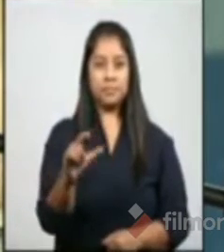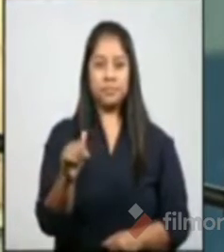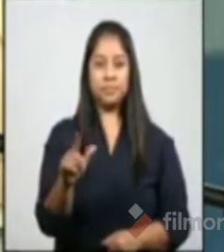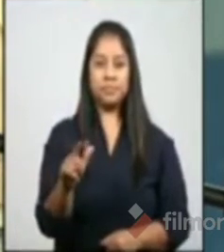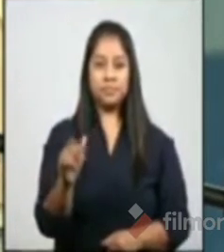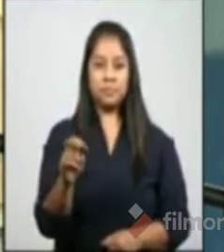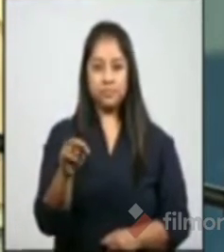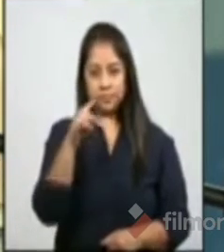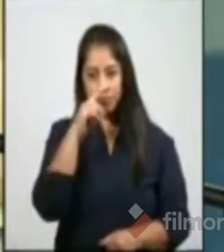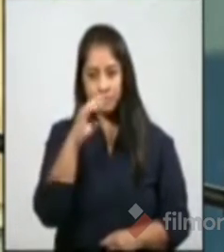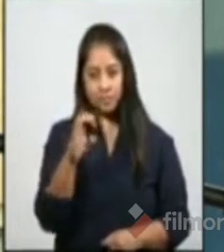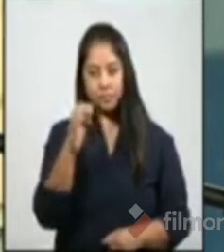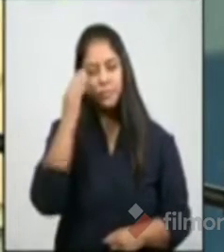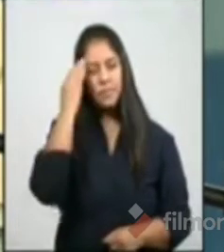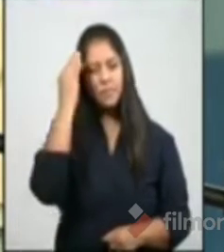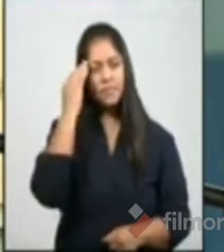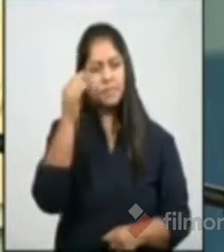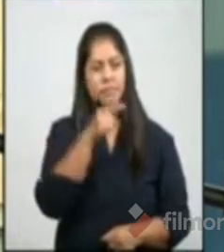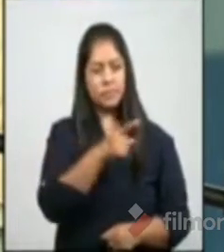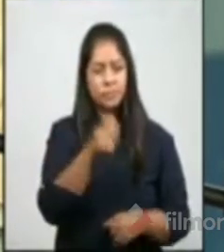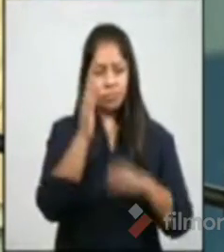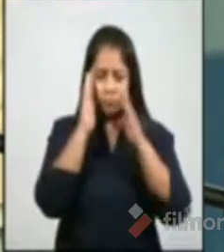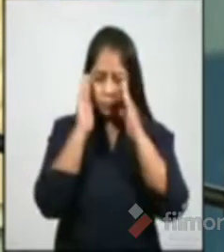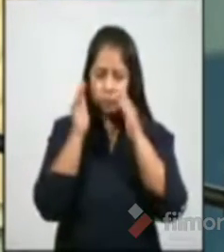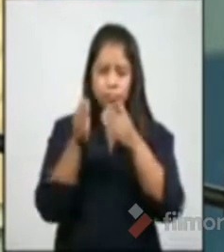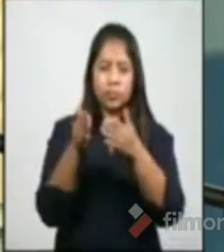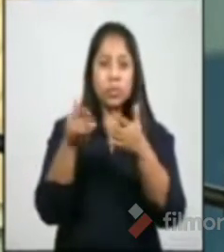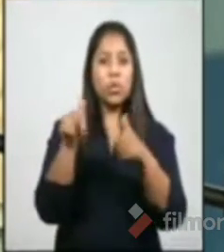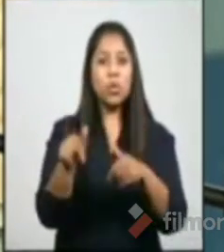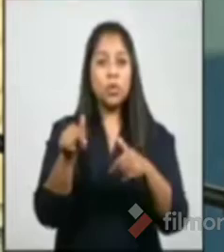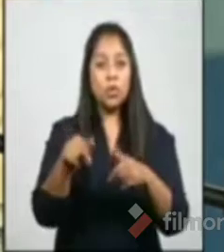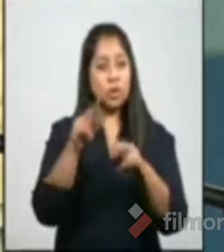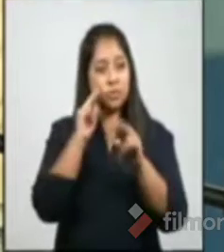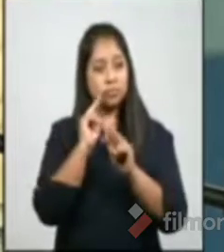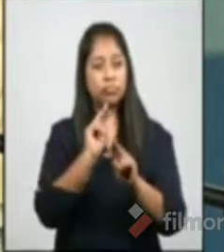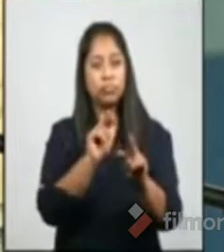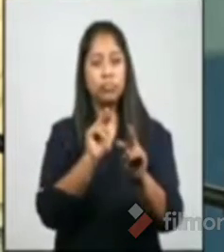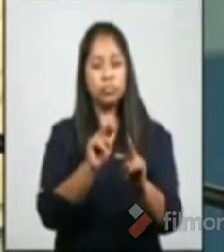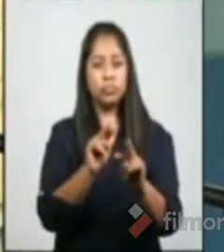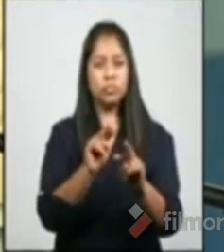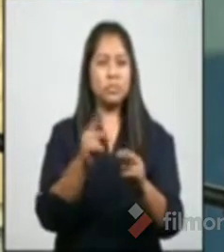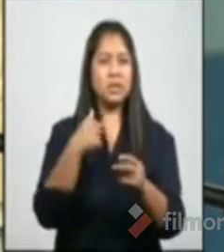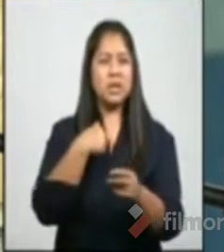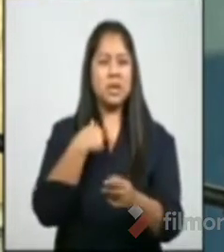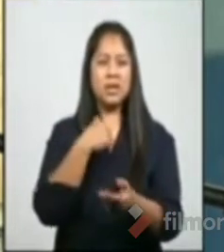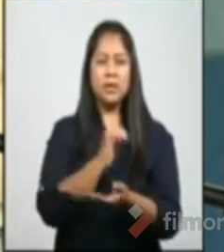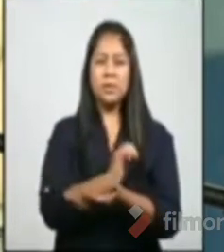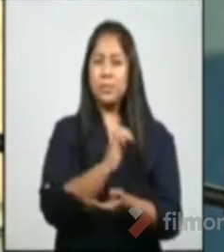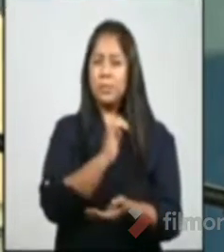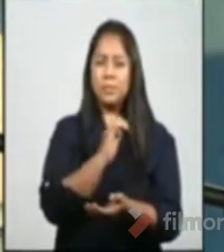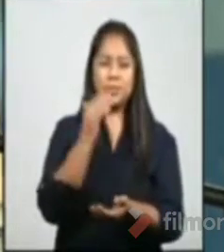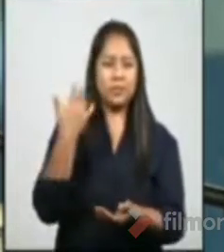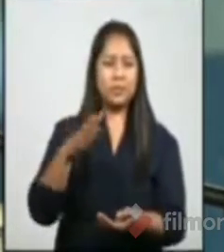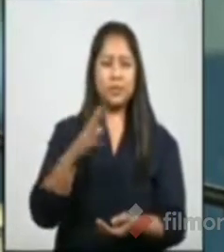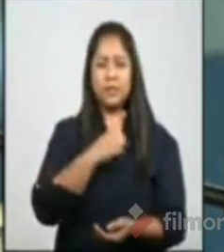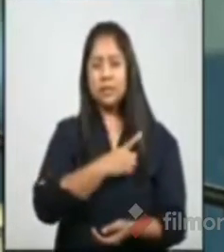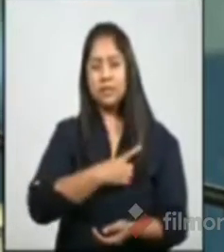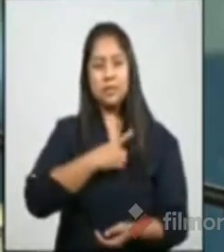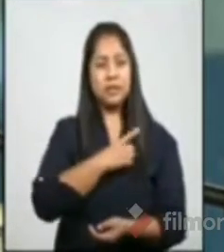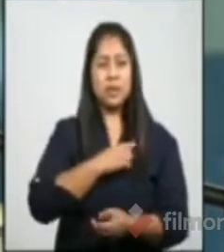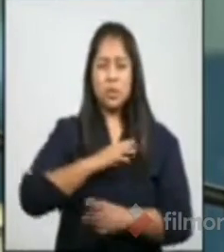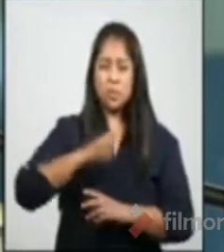peticiones y hoy vemos logrado algo muy anhelado, que sabemos muy